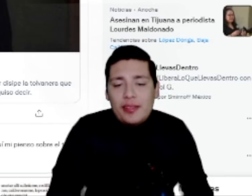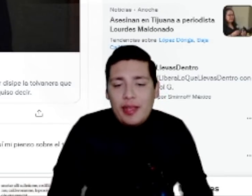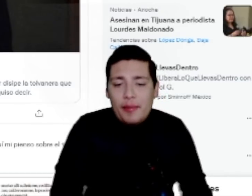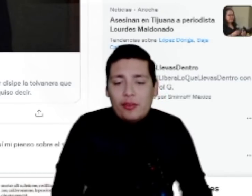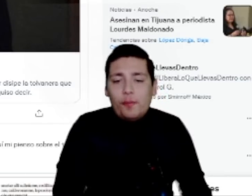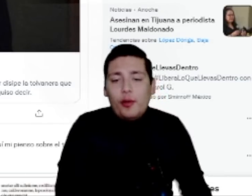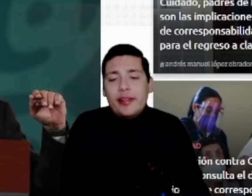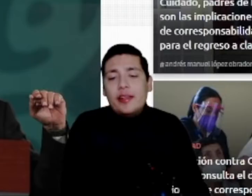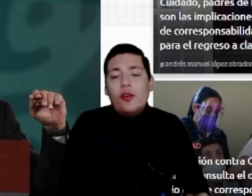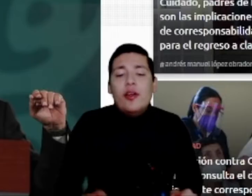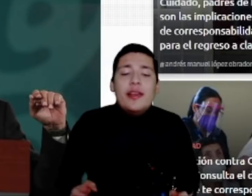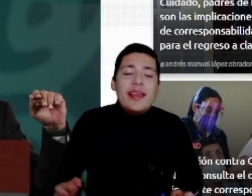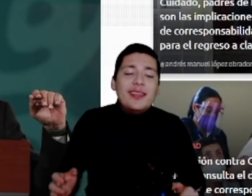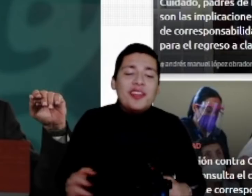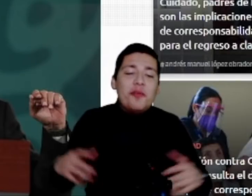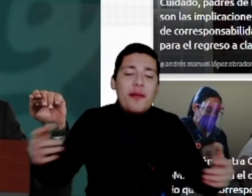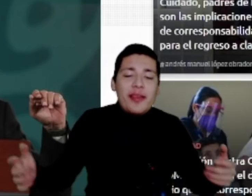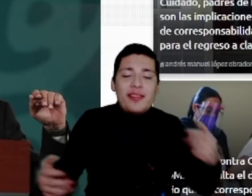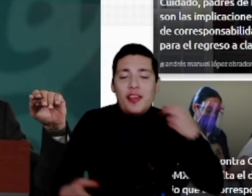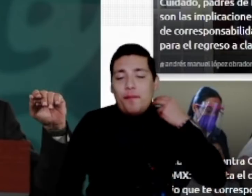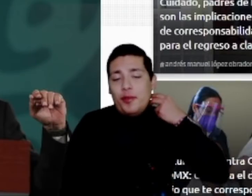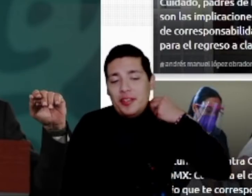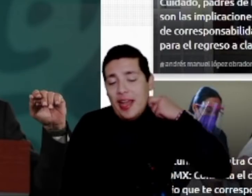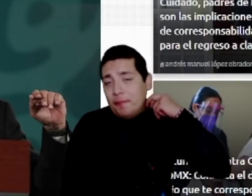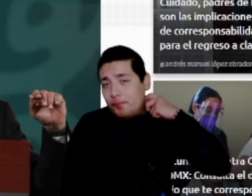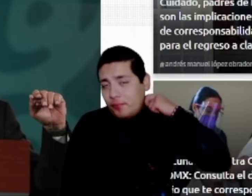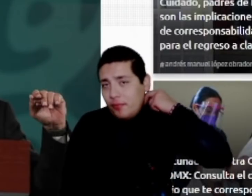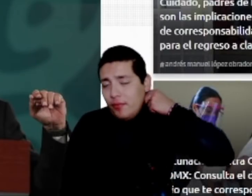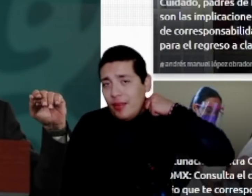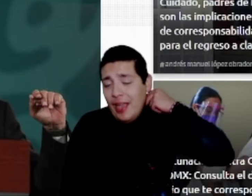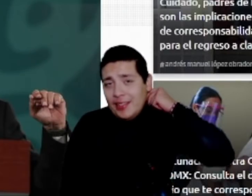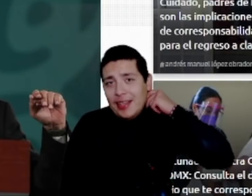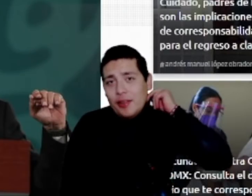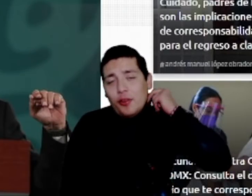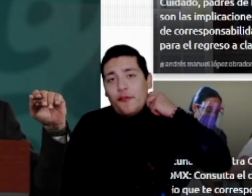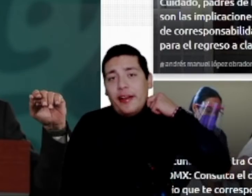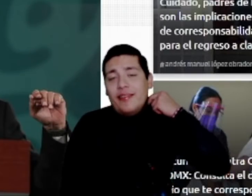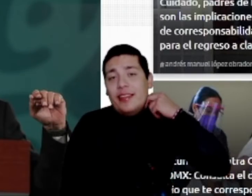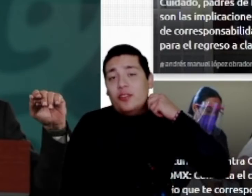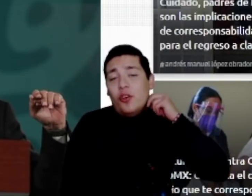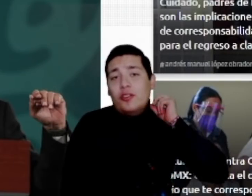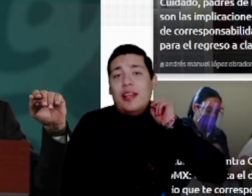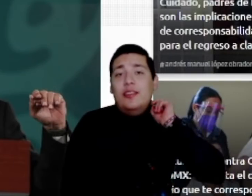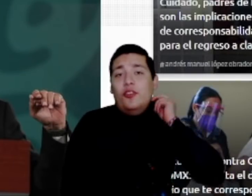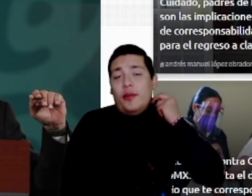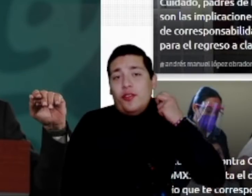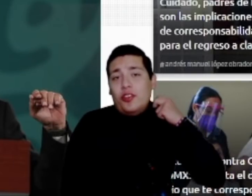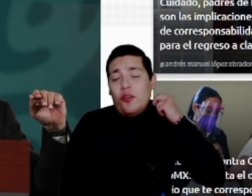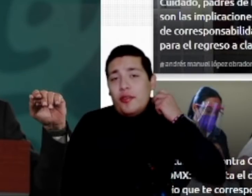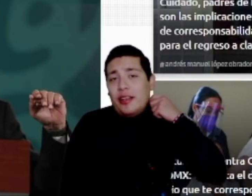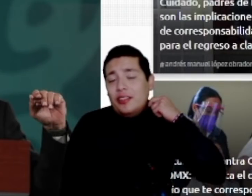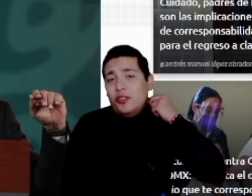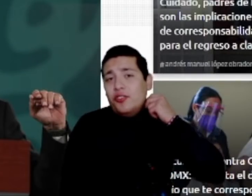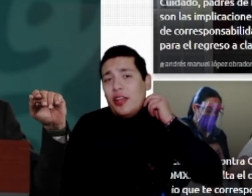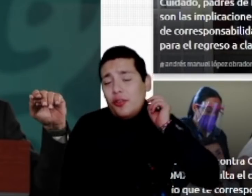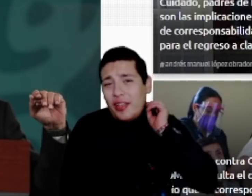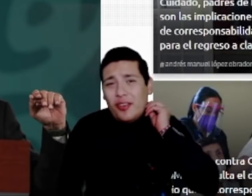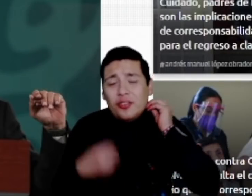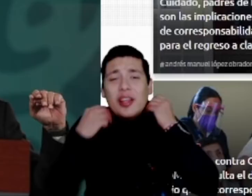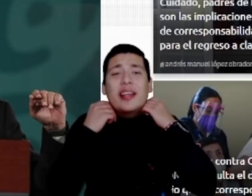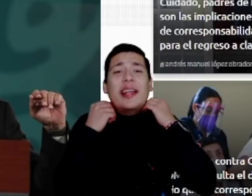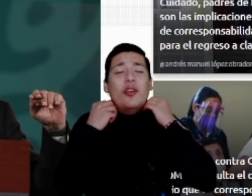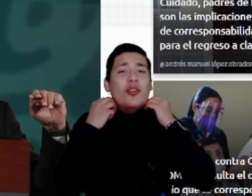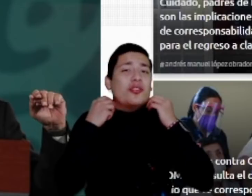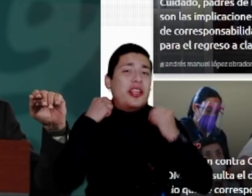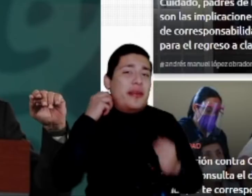un testamento político. Y es que obviamente pues ya han salido diferentes notas de los medios de comunicación